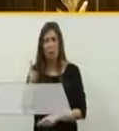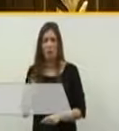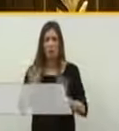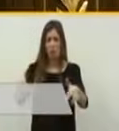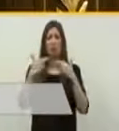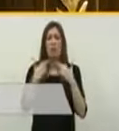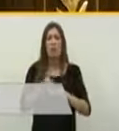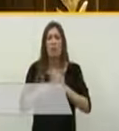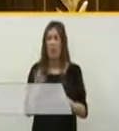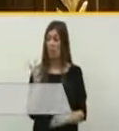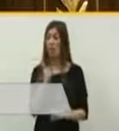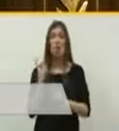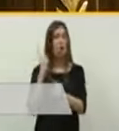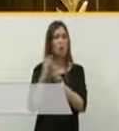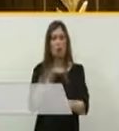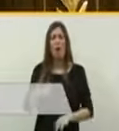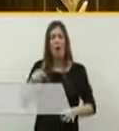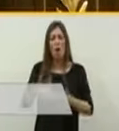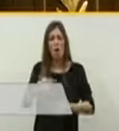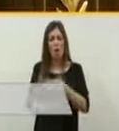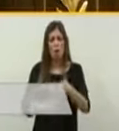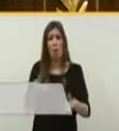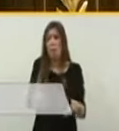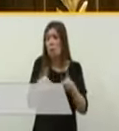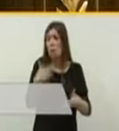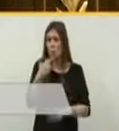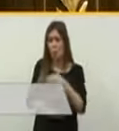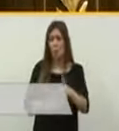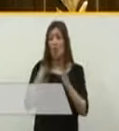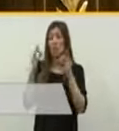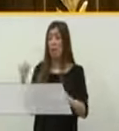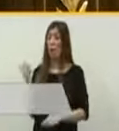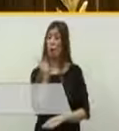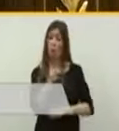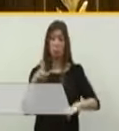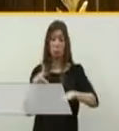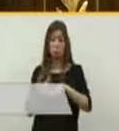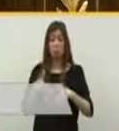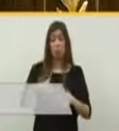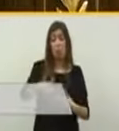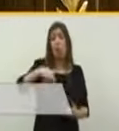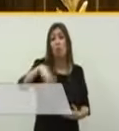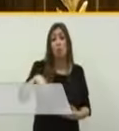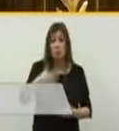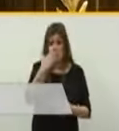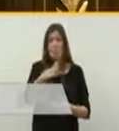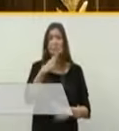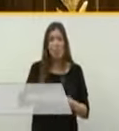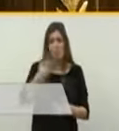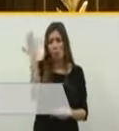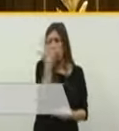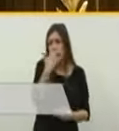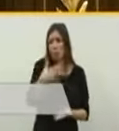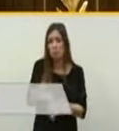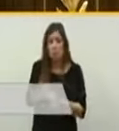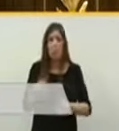democracia funciona. Hoy se pone en marcha un procedimiento que, como ustedes lo van a impedir, abre 2 meses de incertidumbre, de bloqueo, porque así lo